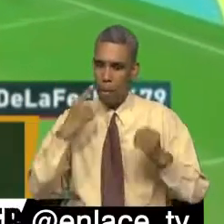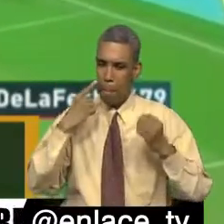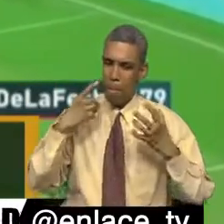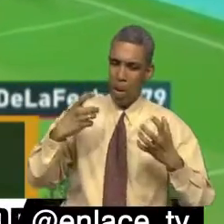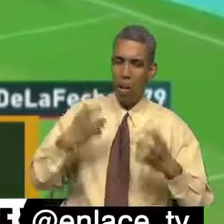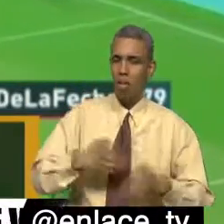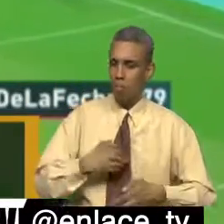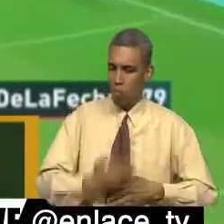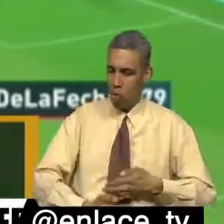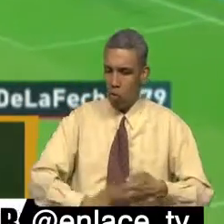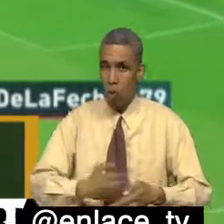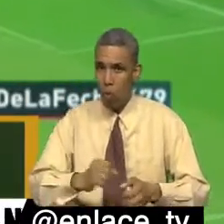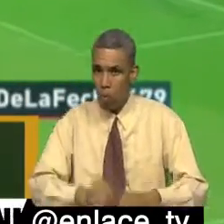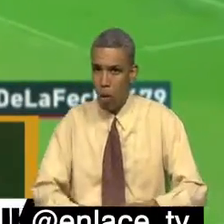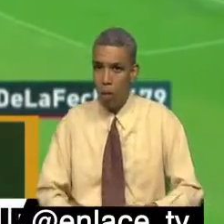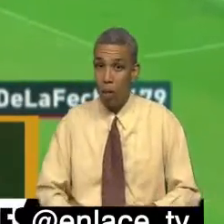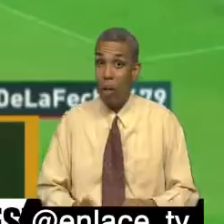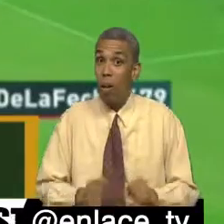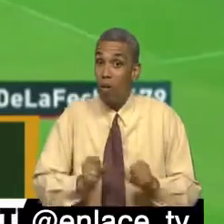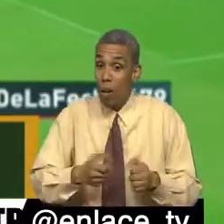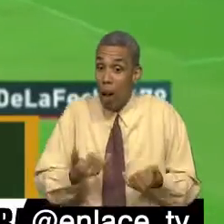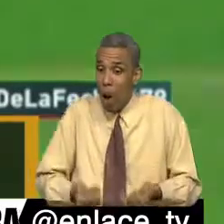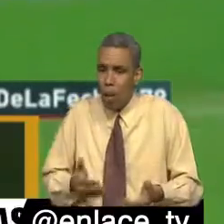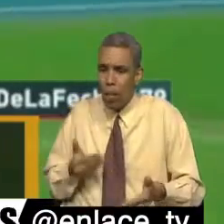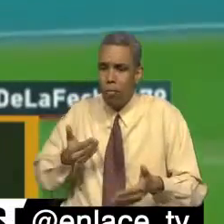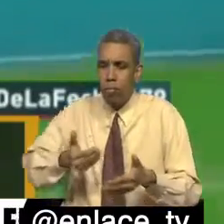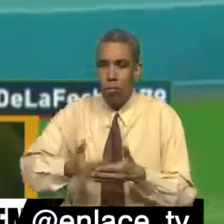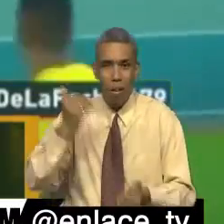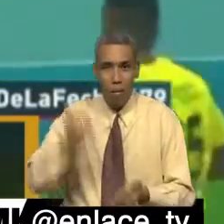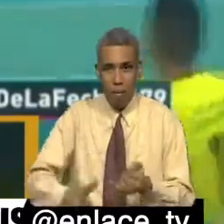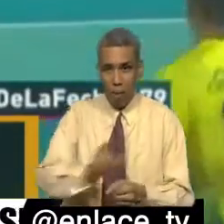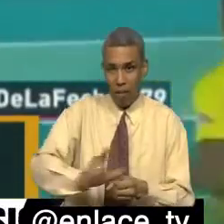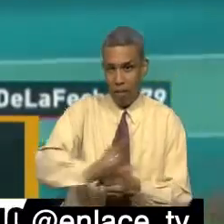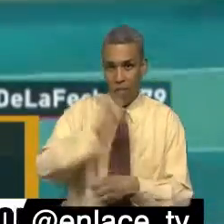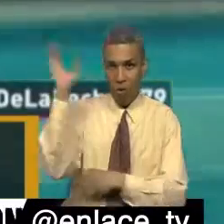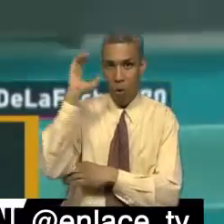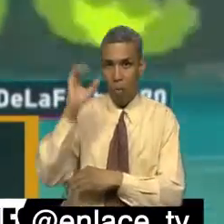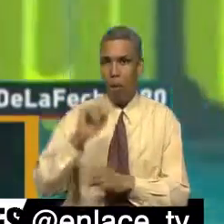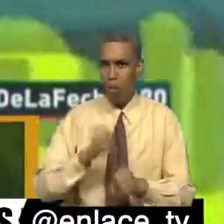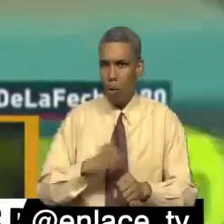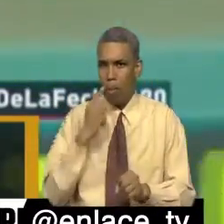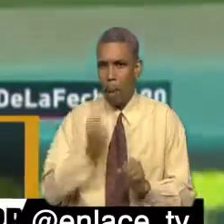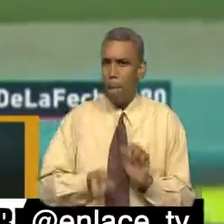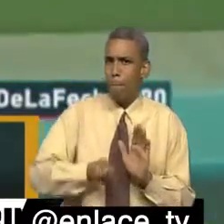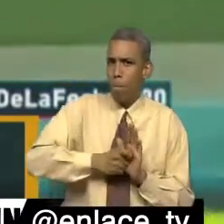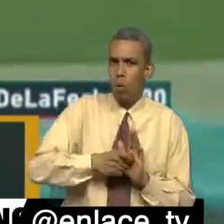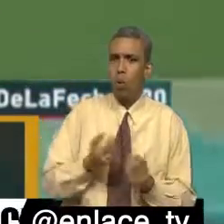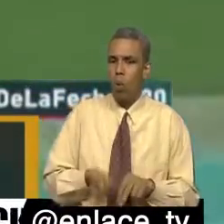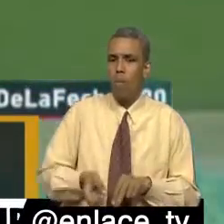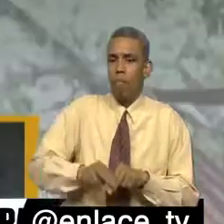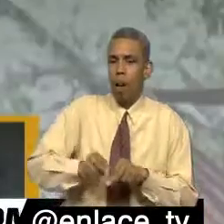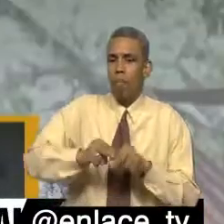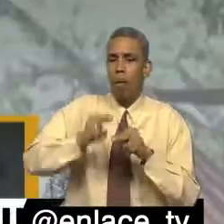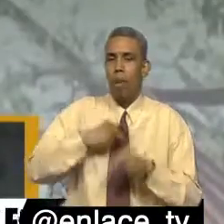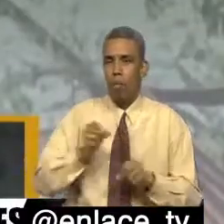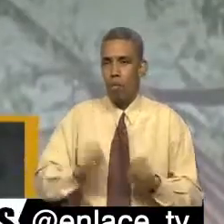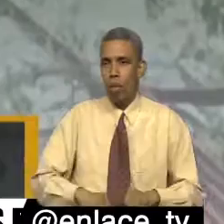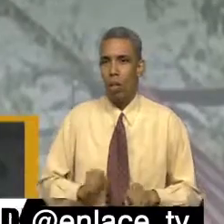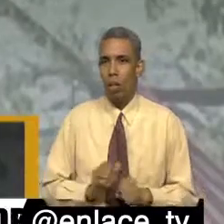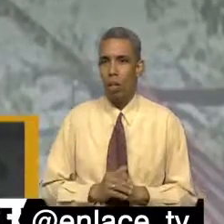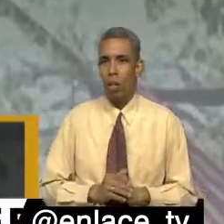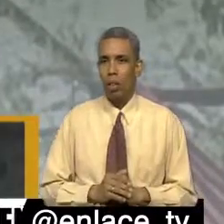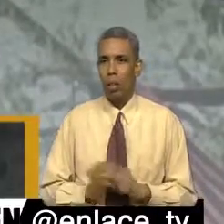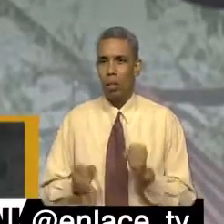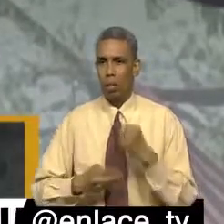Tratar de sumar la mayor cantidad de puntos posible, de que terminemos el campeonato bien. Creo que clasificar a los 8, por más que nos